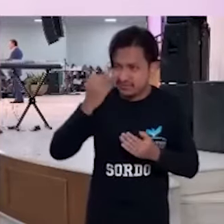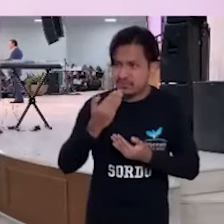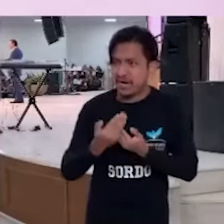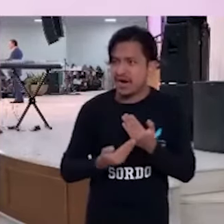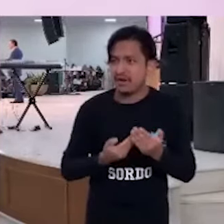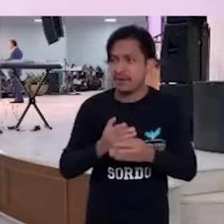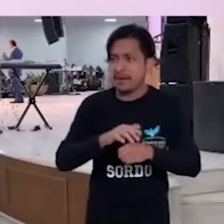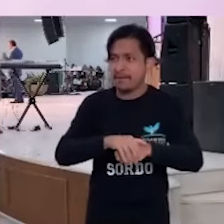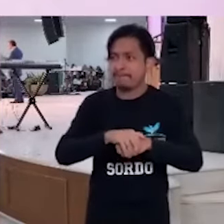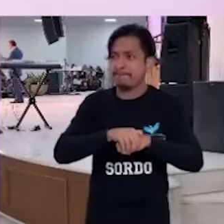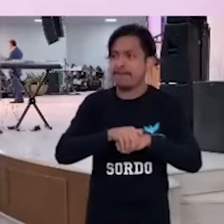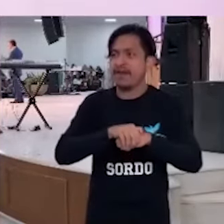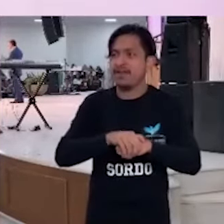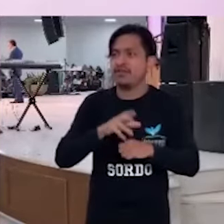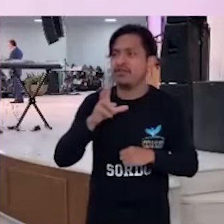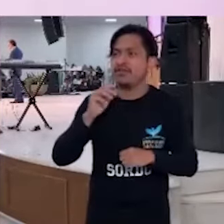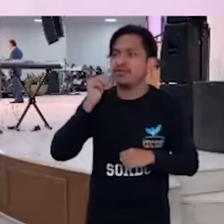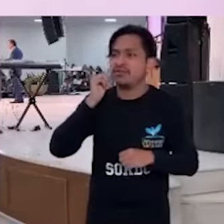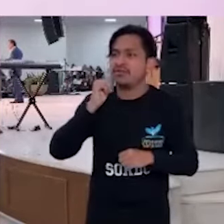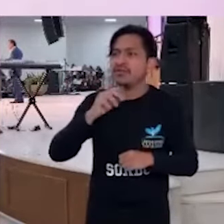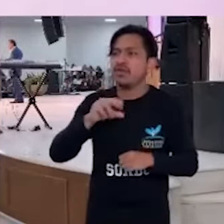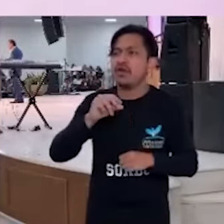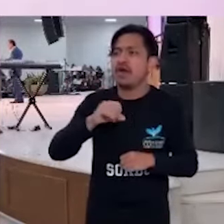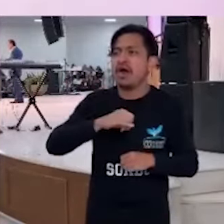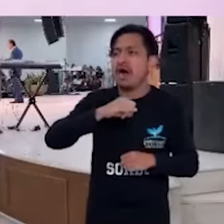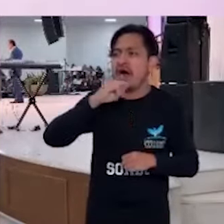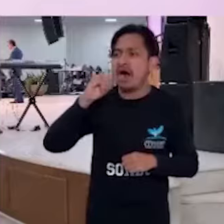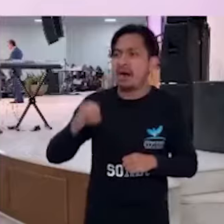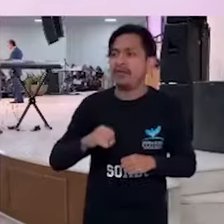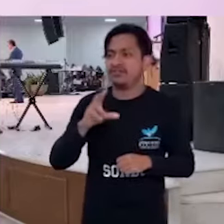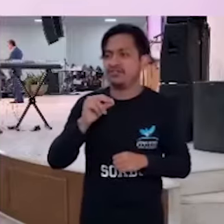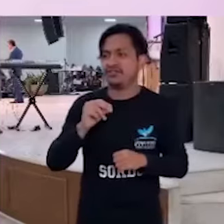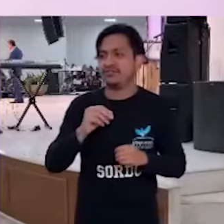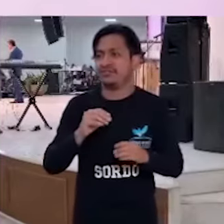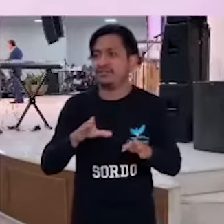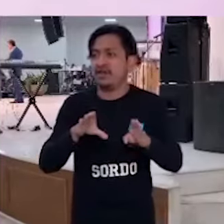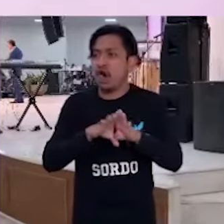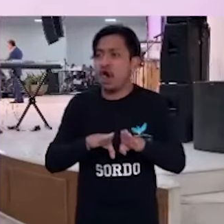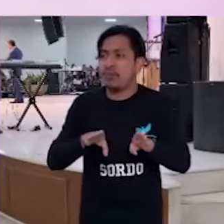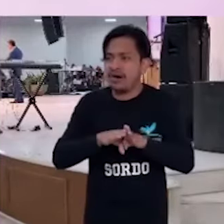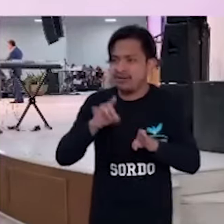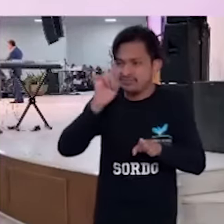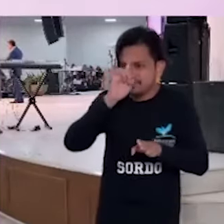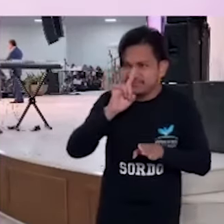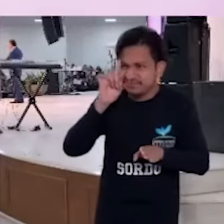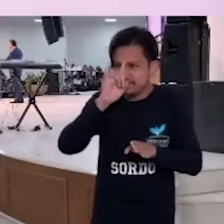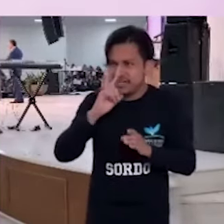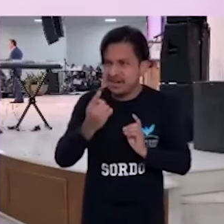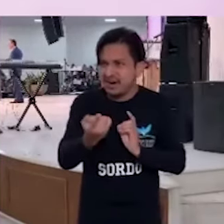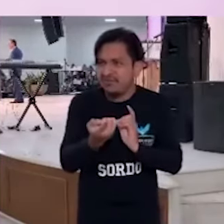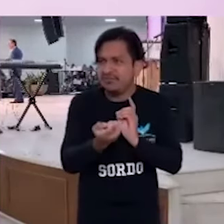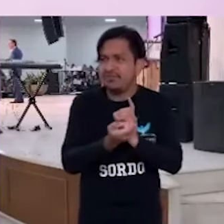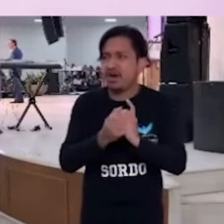ministerio. Nunca debes dar una consejería o ministración con una mujer si no es acompañado de